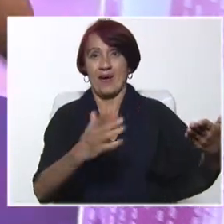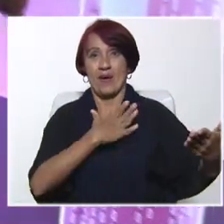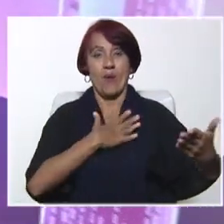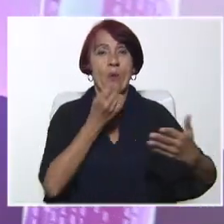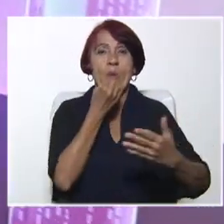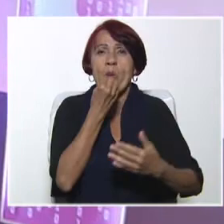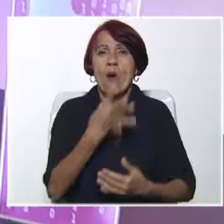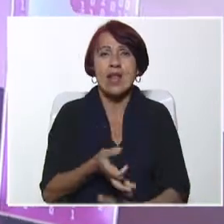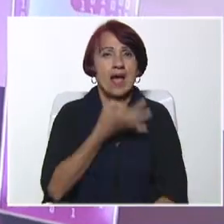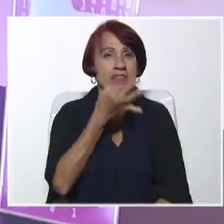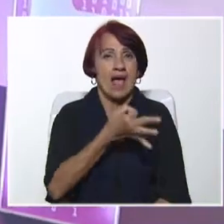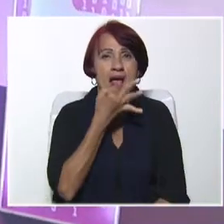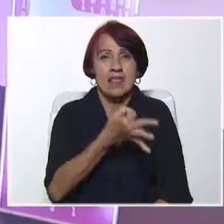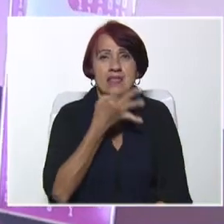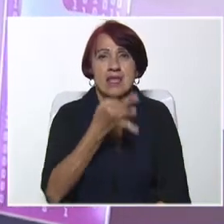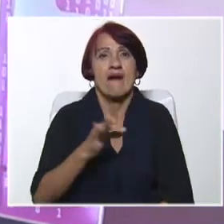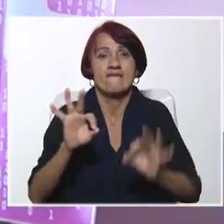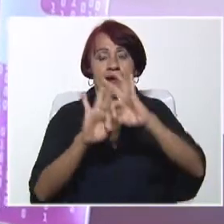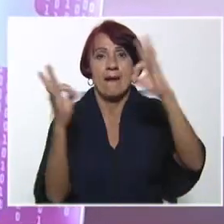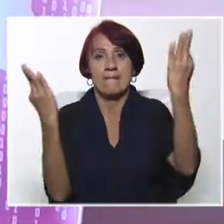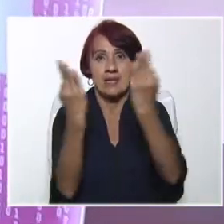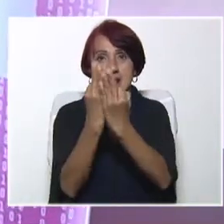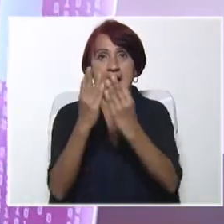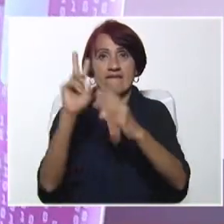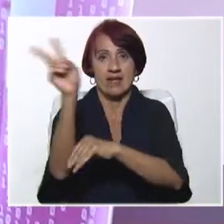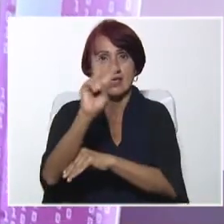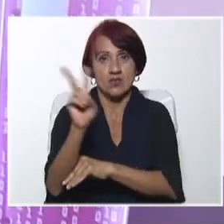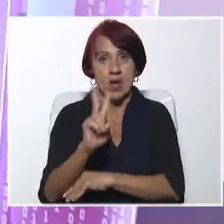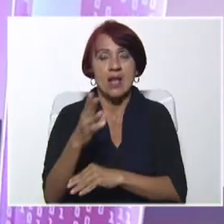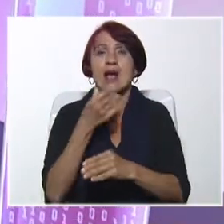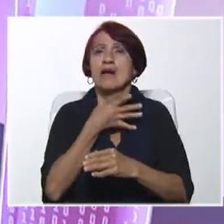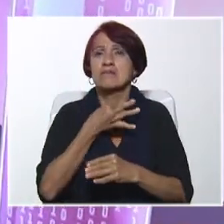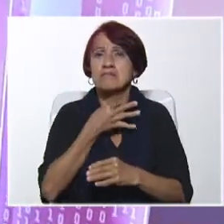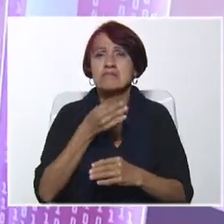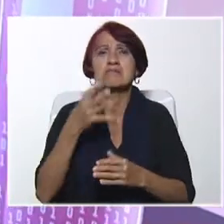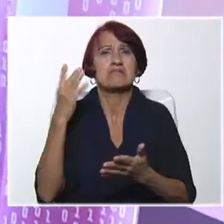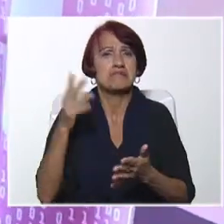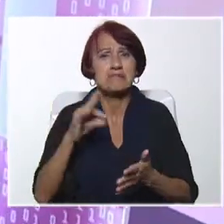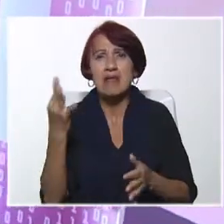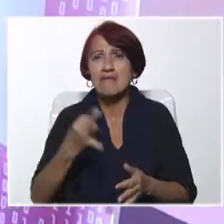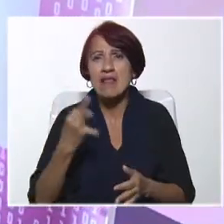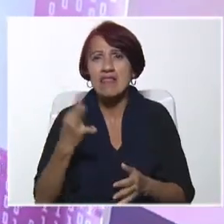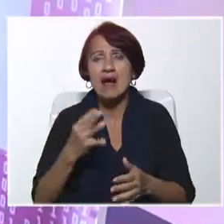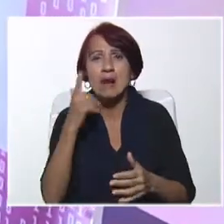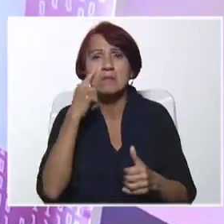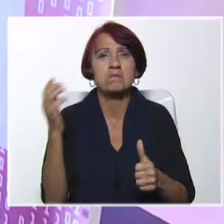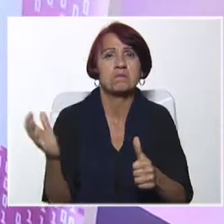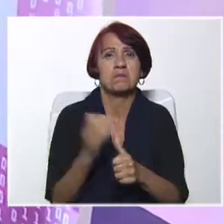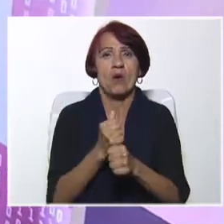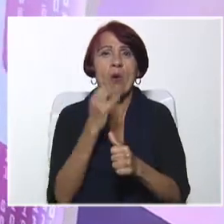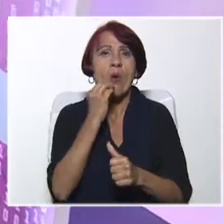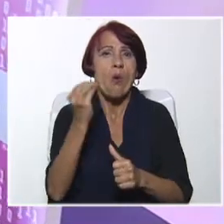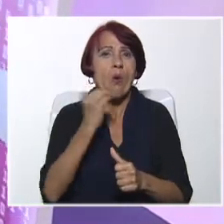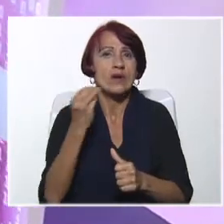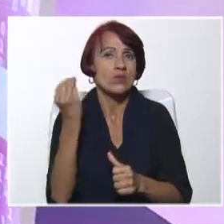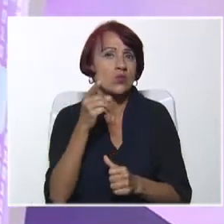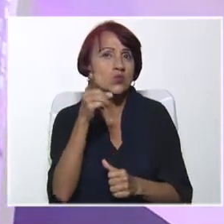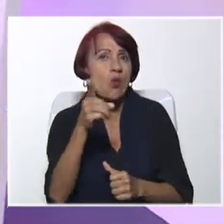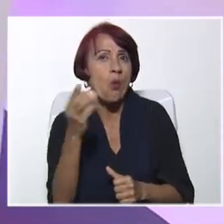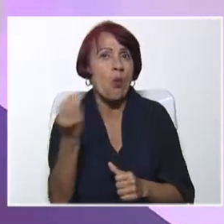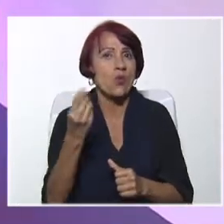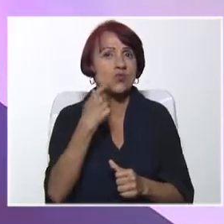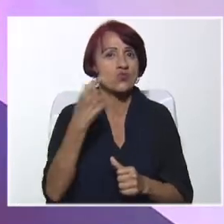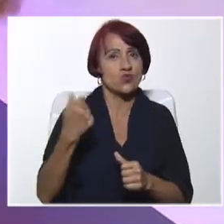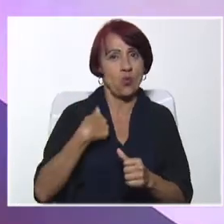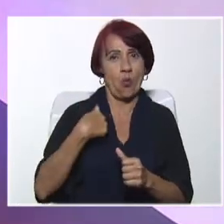Dibújame. Muy buenas tardes, familia venezolana. Qué gusto encontrarme nuevamente con jóvenes como tú, jóvenes como